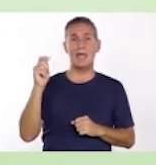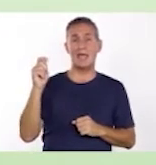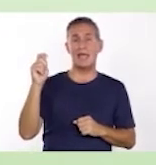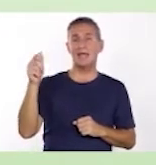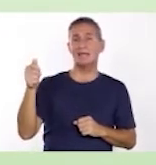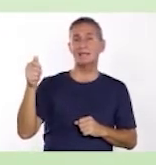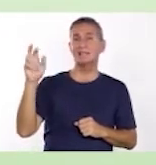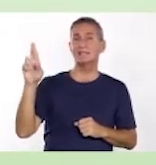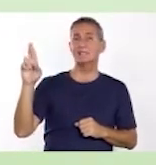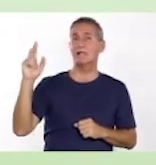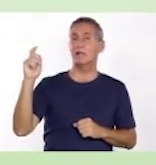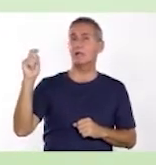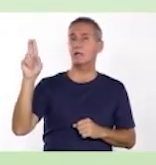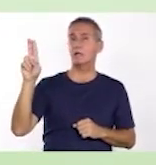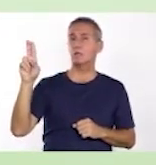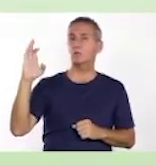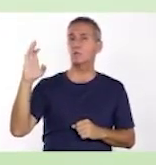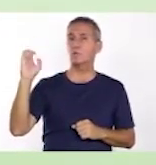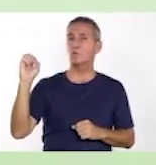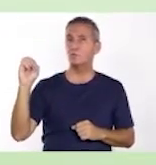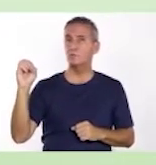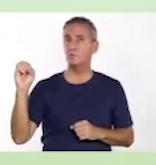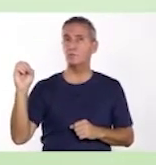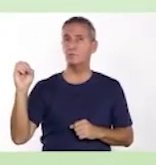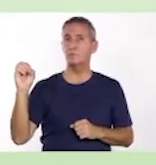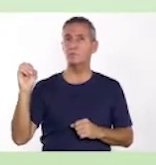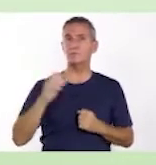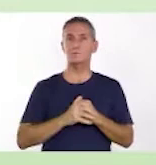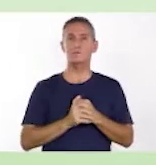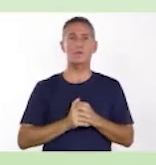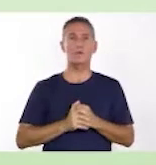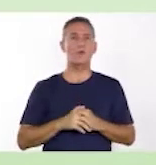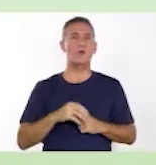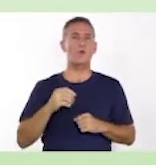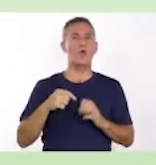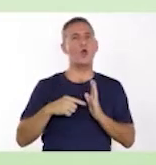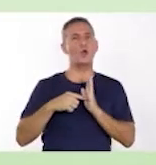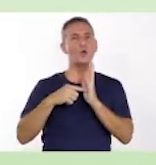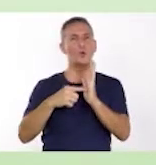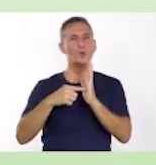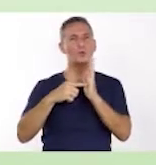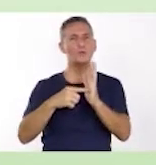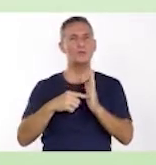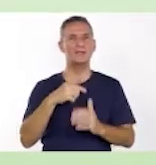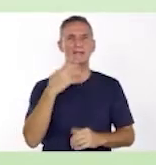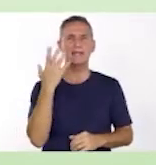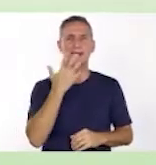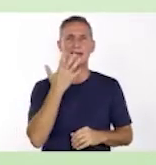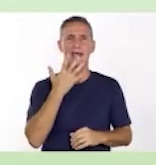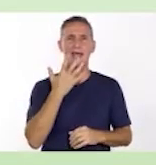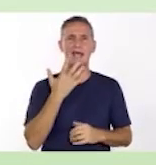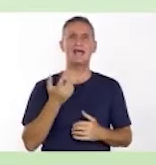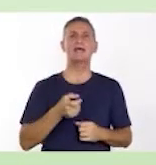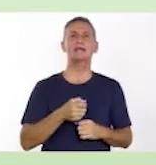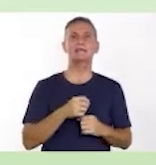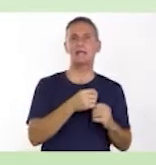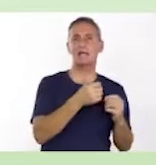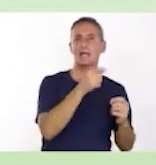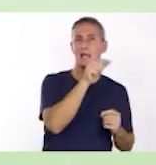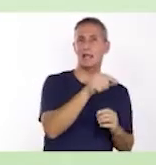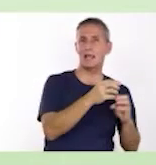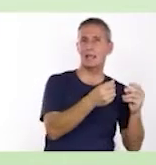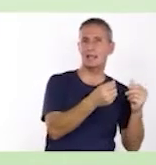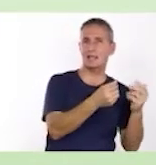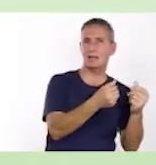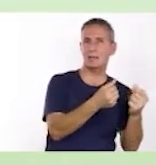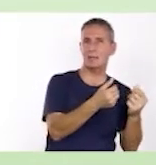Tartufo logra convertirse en el director espiritual de Orgón y pretende casarse con Mariana, la hija